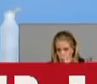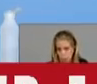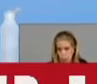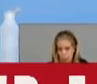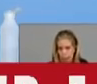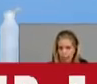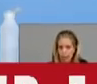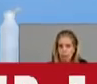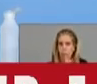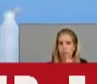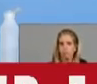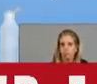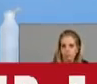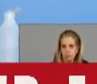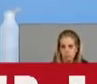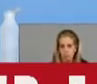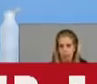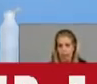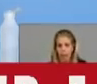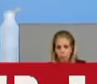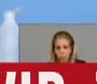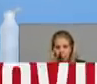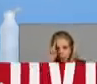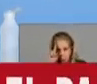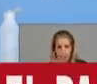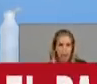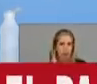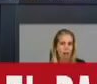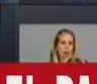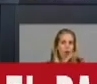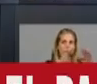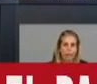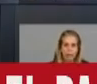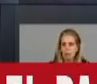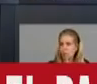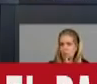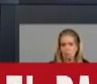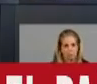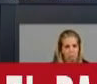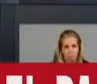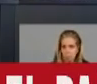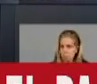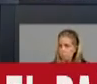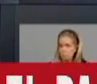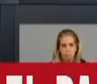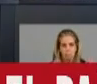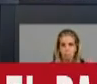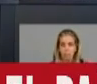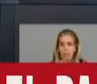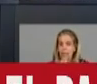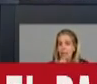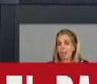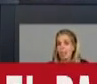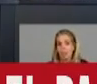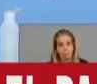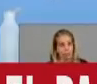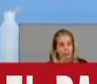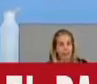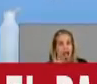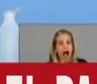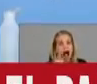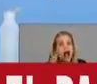cuarentena, es también porque estamos muy cerca, no de la vacuna, o no de que nos llegue a nosotros la vacuna, pero sí de tratamientos que